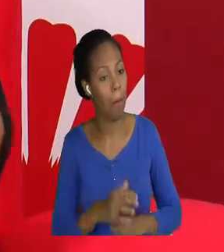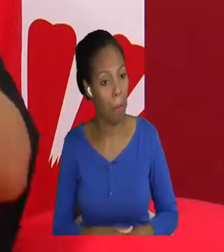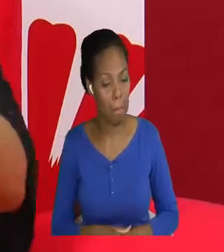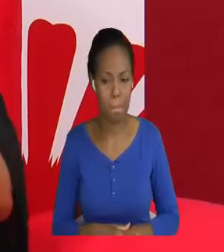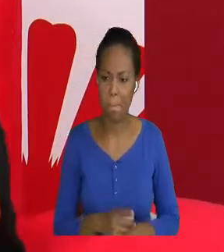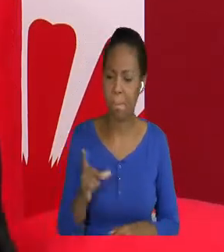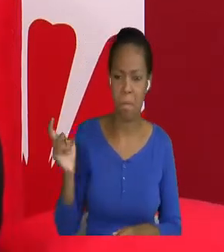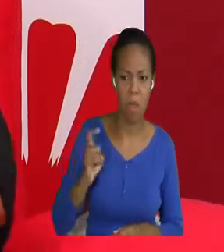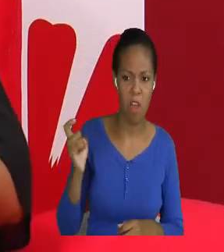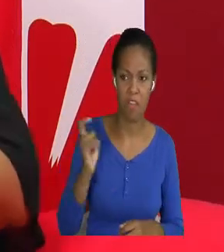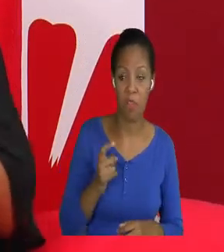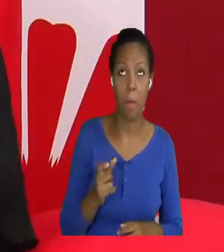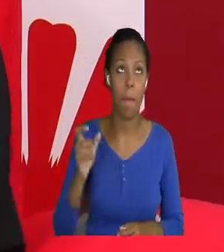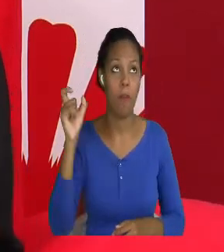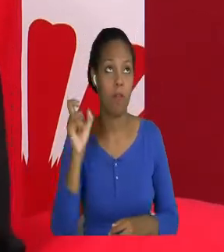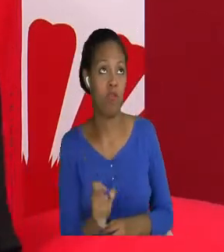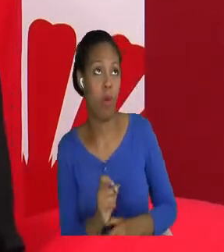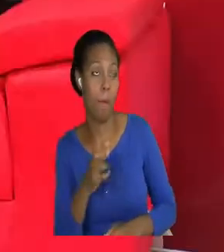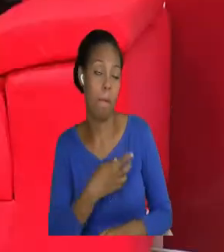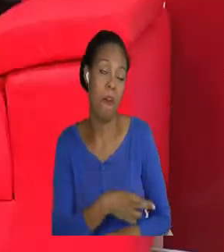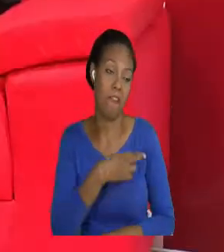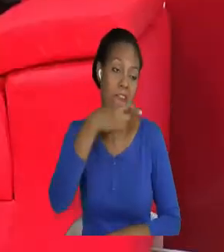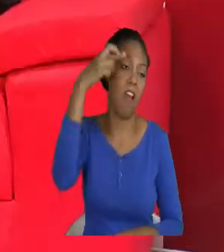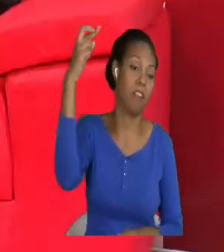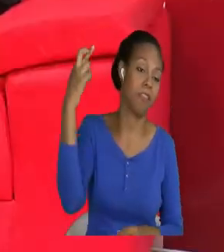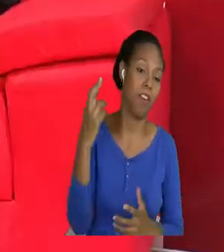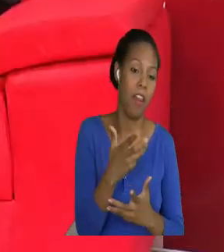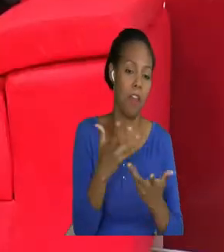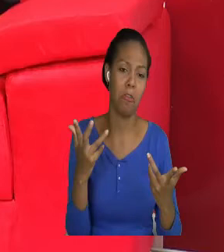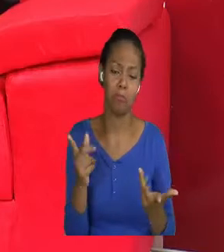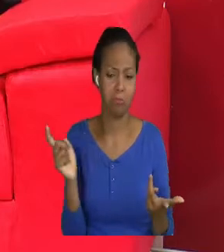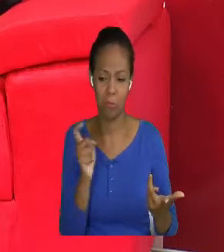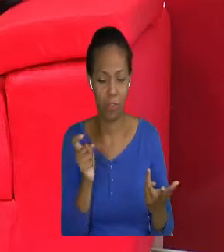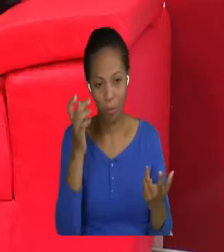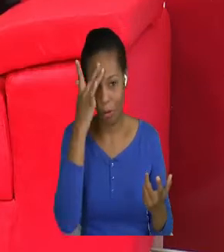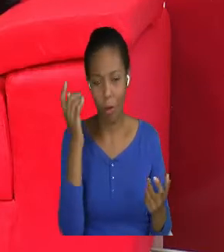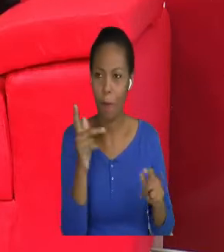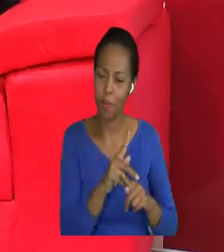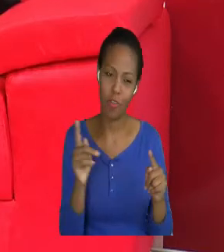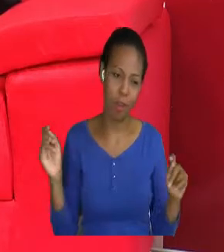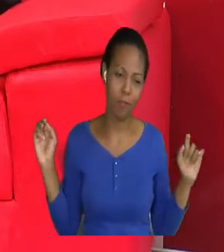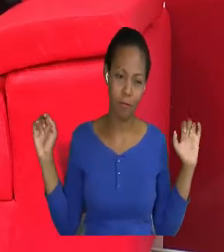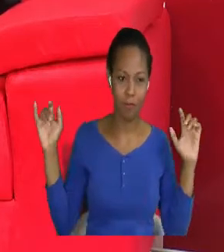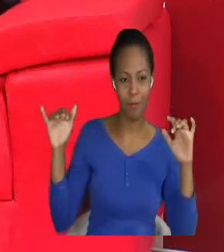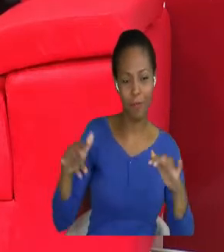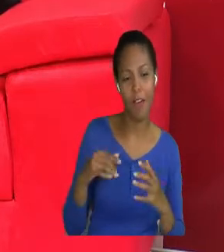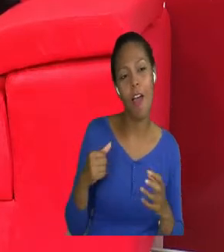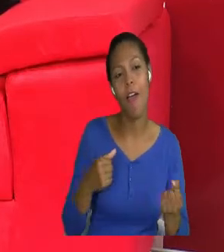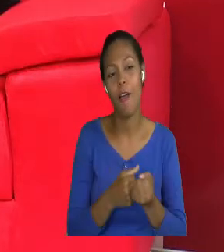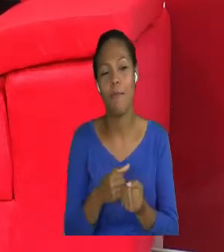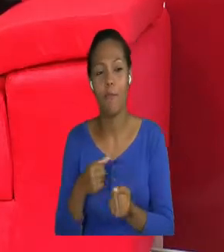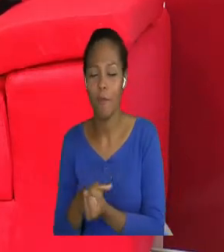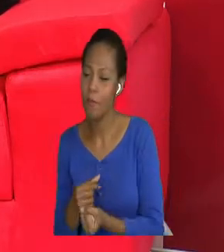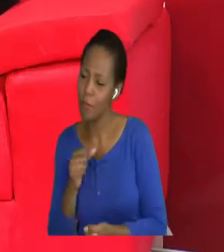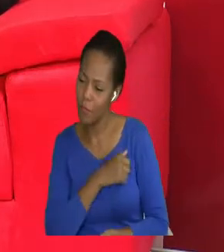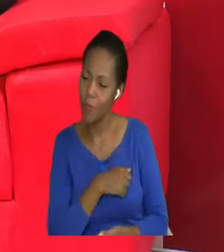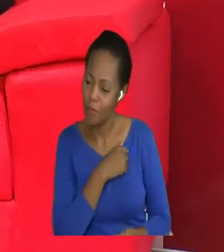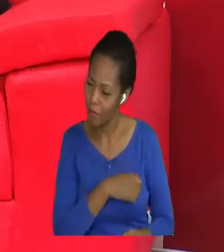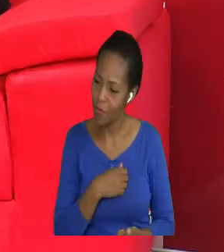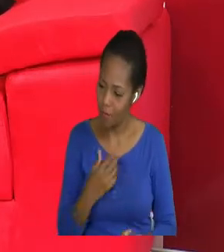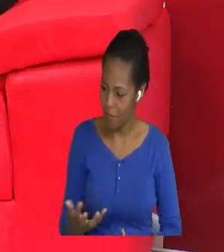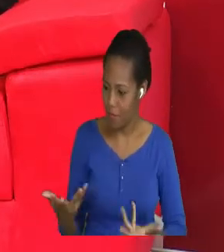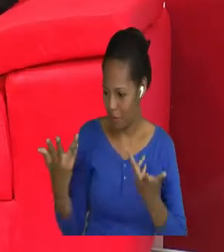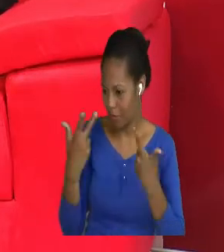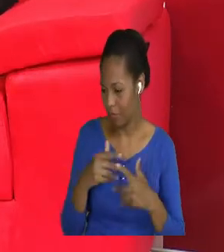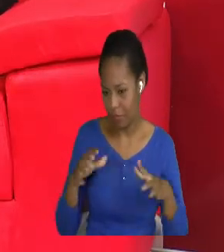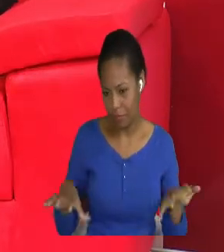de los superartistas para que la gente vaya, para que haga presencia, para que participe. Hablemos un poquito sobre esas actividades que